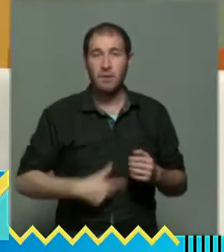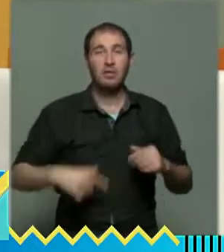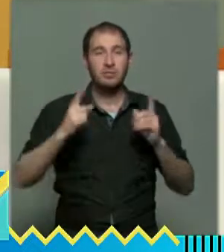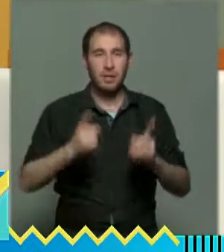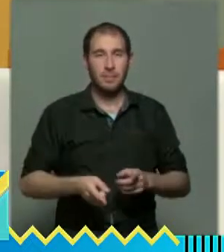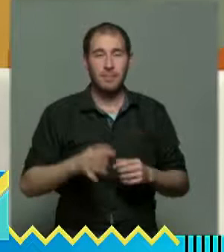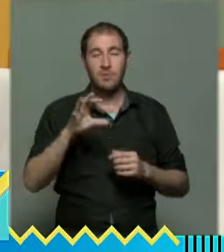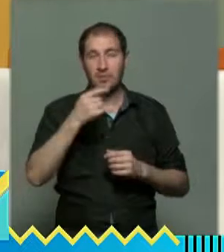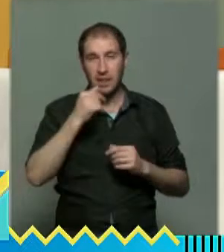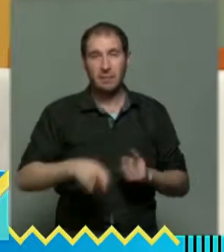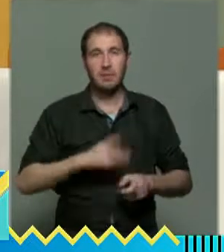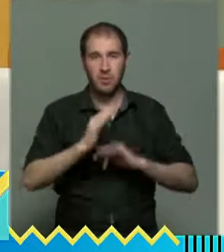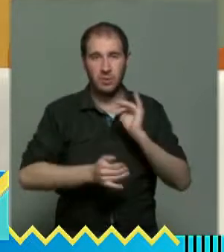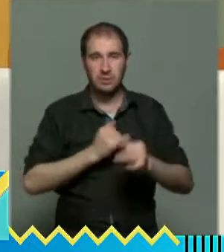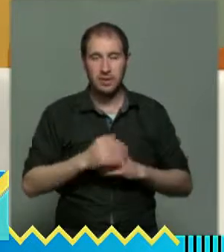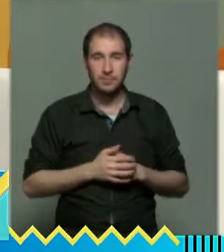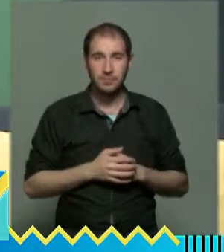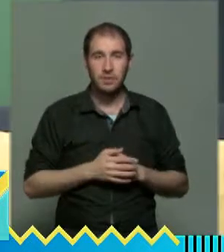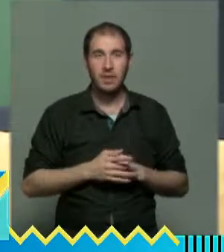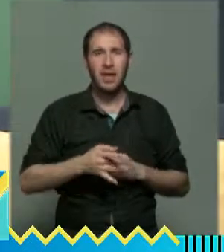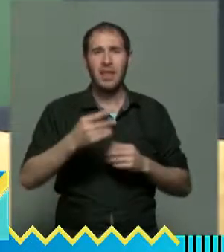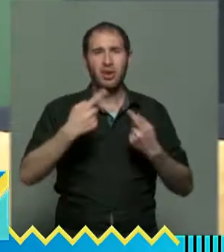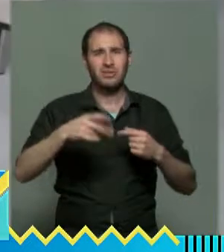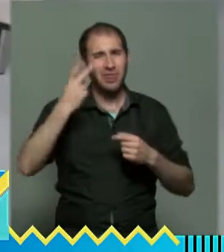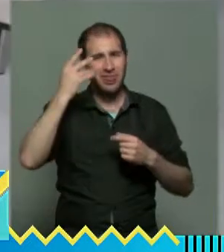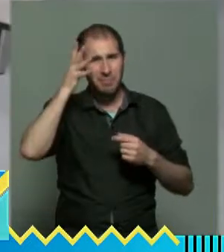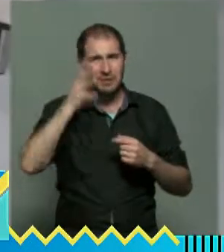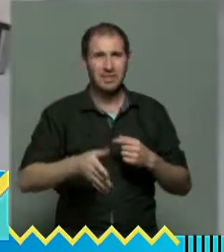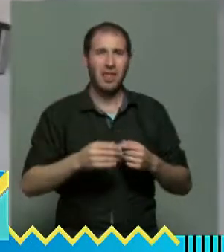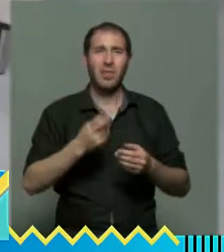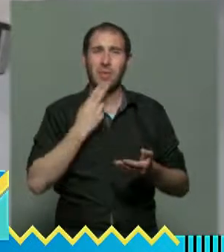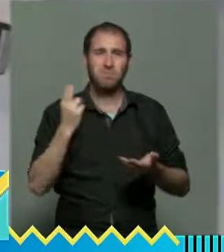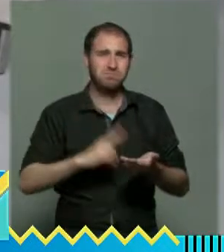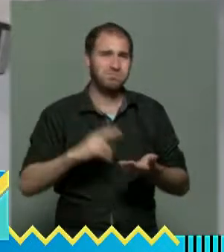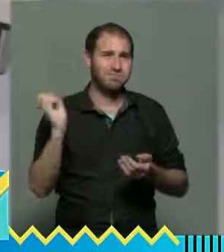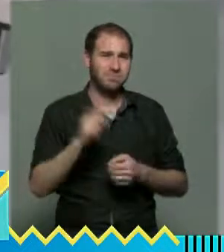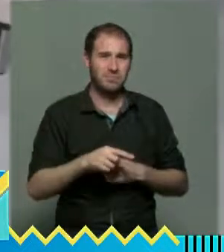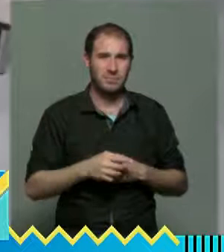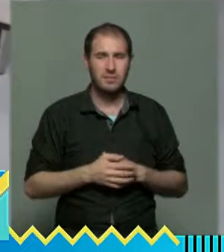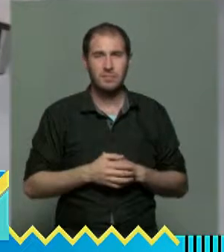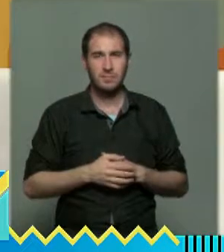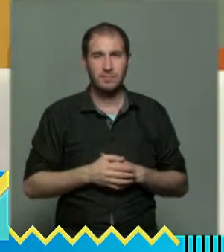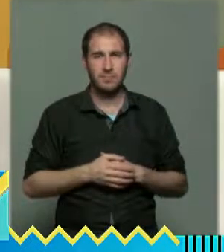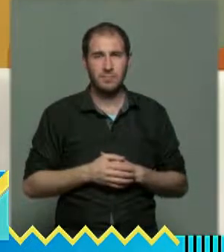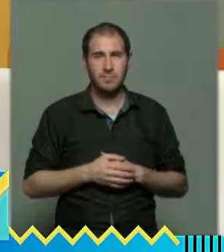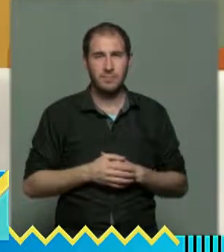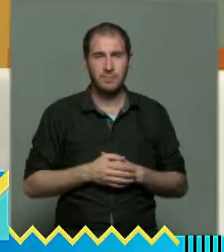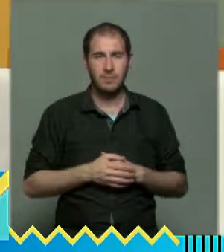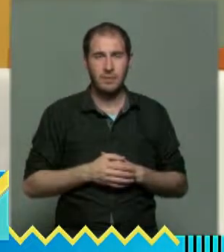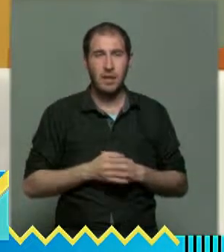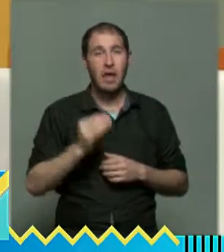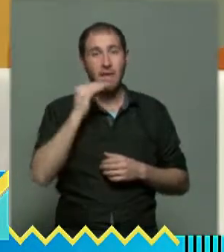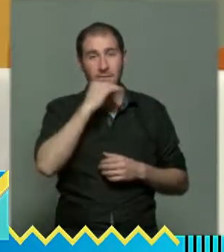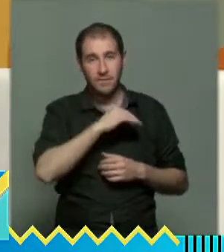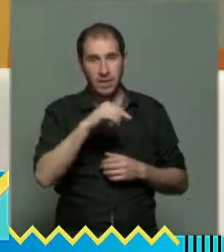también, provincial también lo está diciendo, del exceso que tenemos de carga en los productos. Y en el